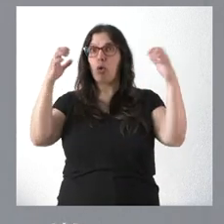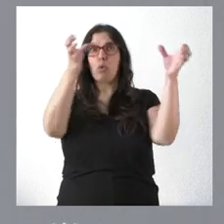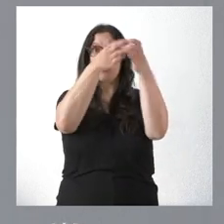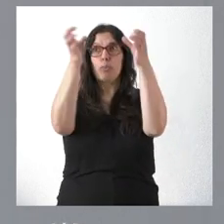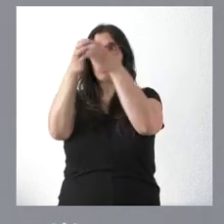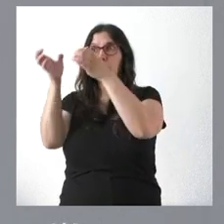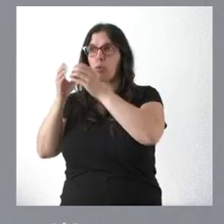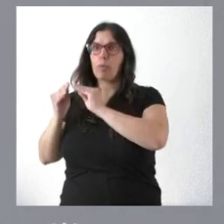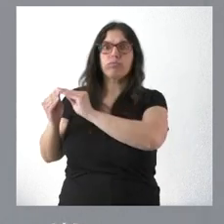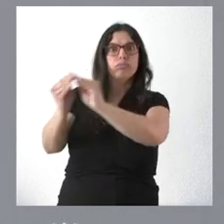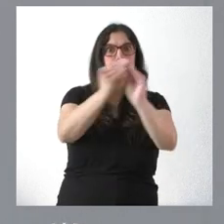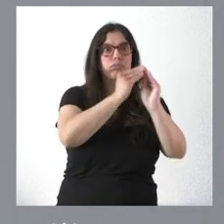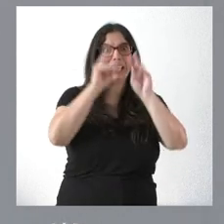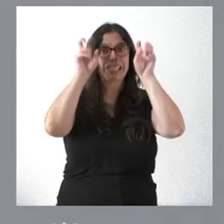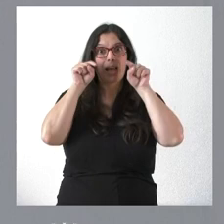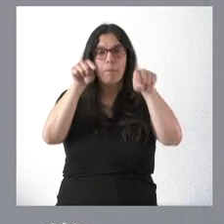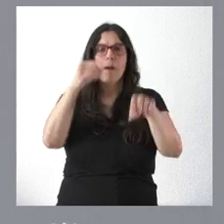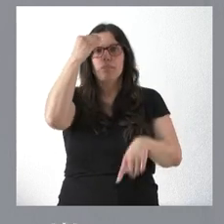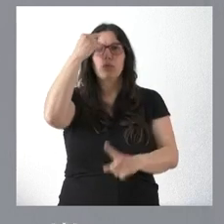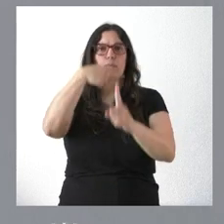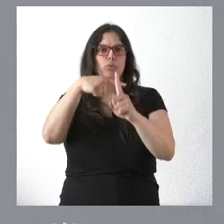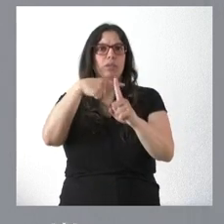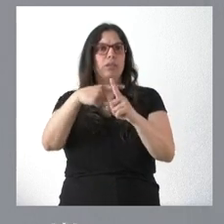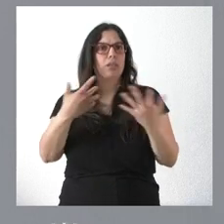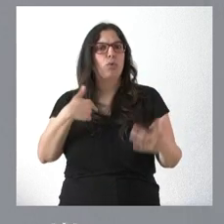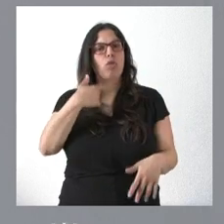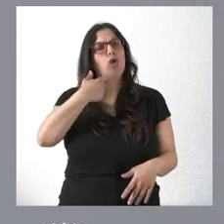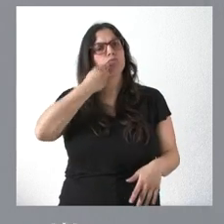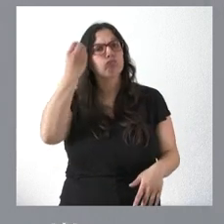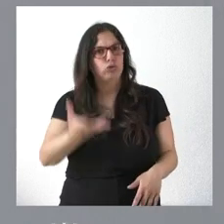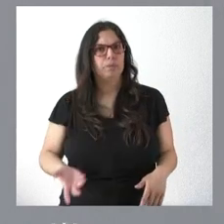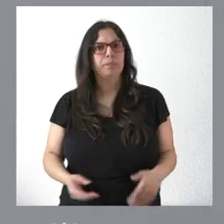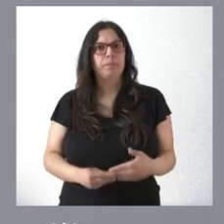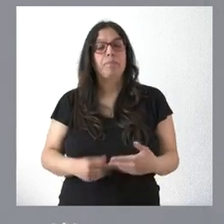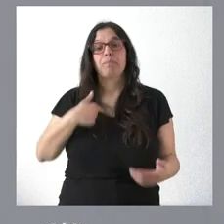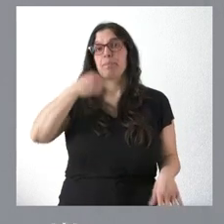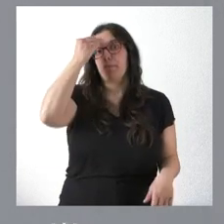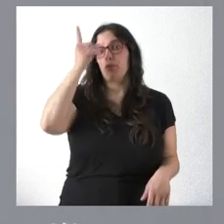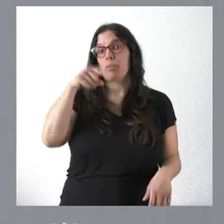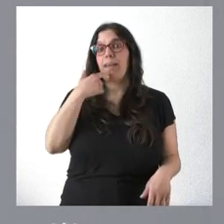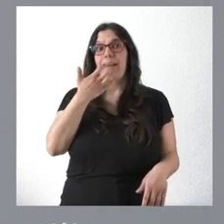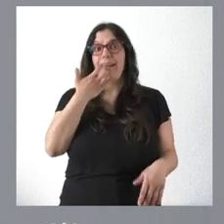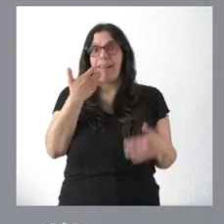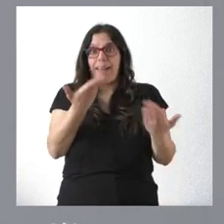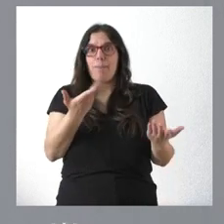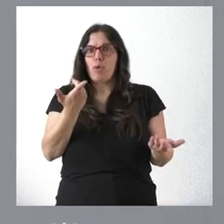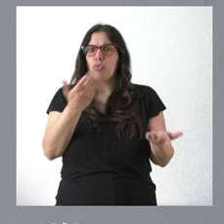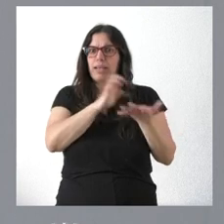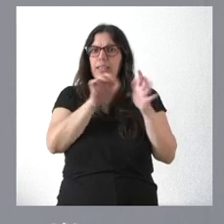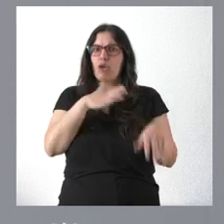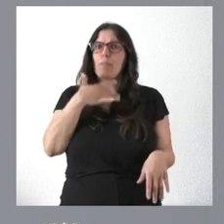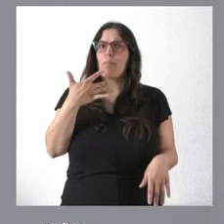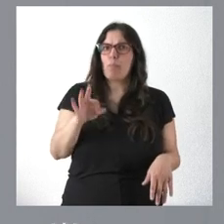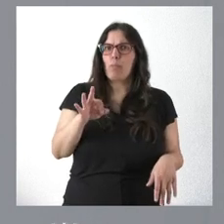en torno a una cuestión de esta naturaleza, me parece muy positivo. Yo lo pongo en valor. Creo que es un ejemplo también que Castilla y León puede dar